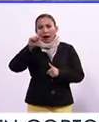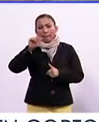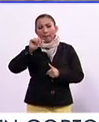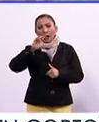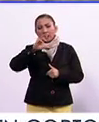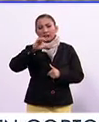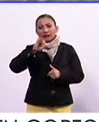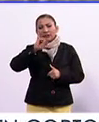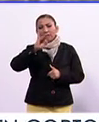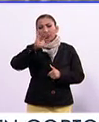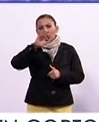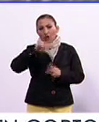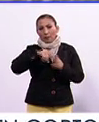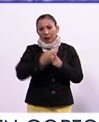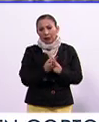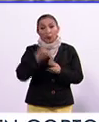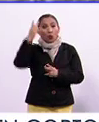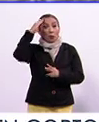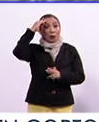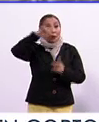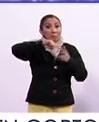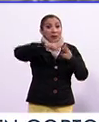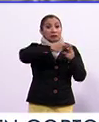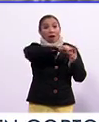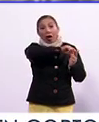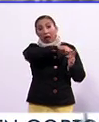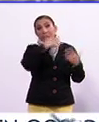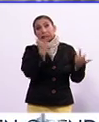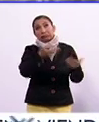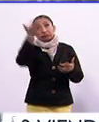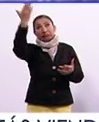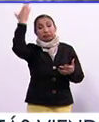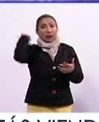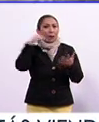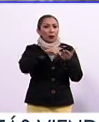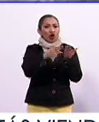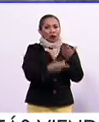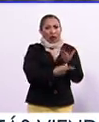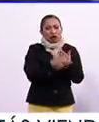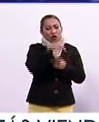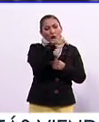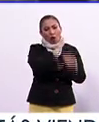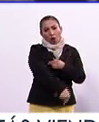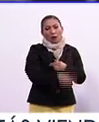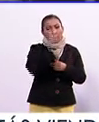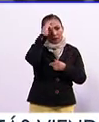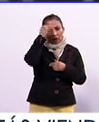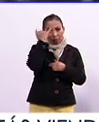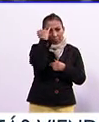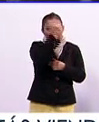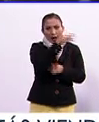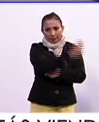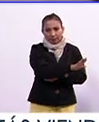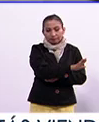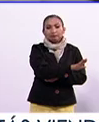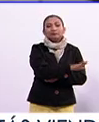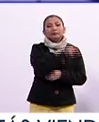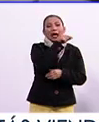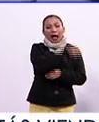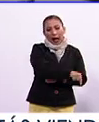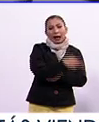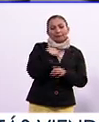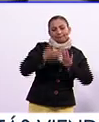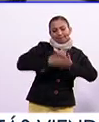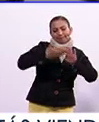la empezaron desde el Porfiriato, ¿no? O sea, el proyecto es un proyecto de don Porfirio Díaz. Y él